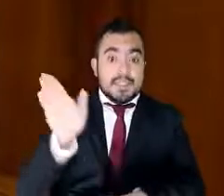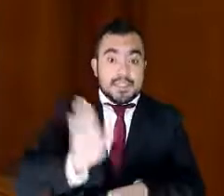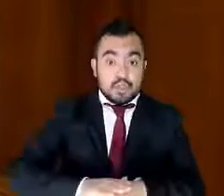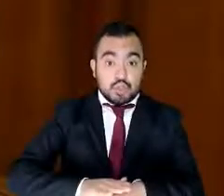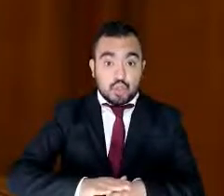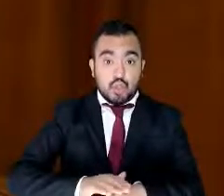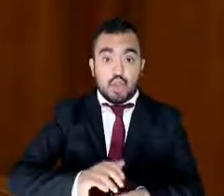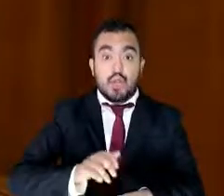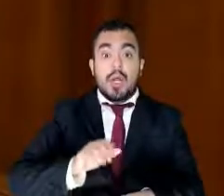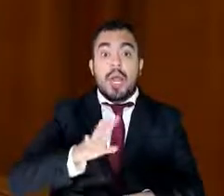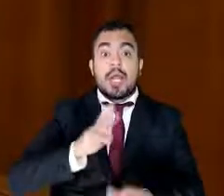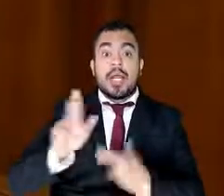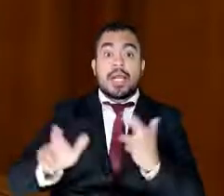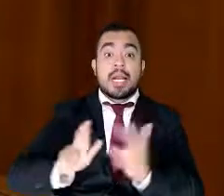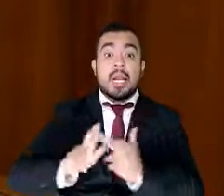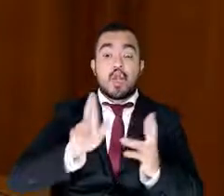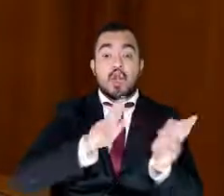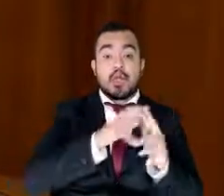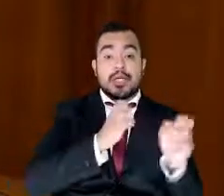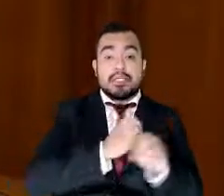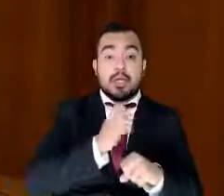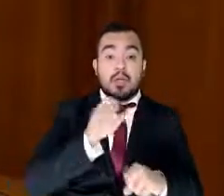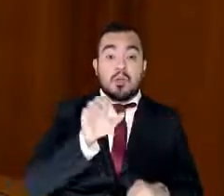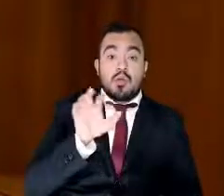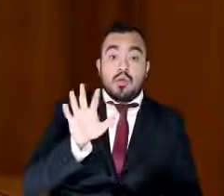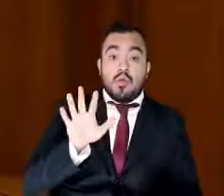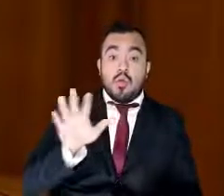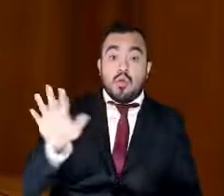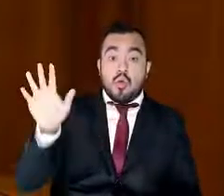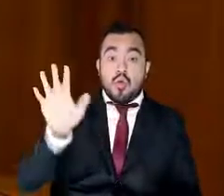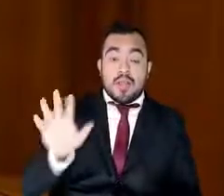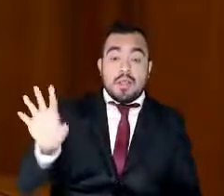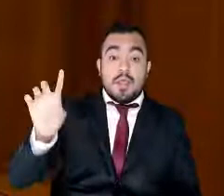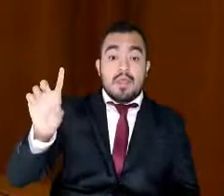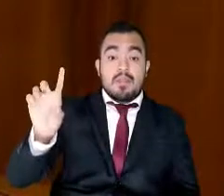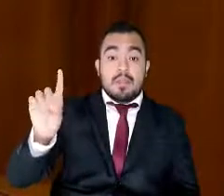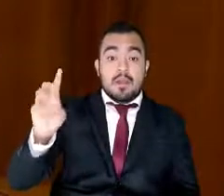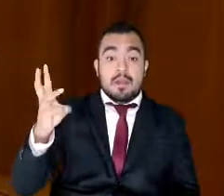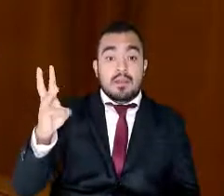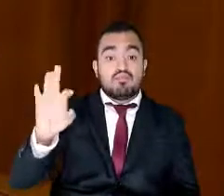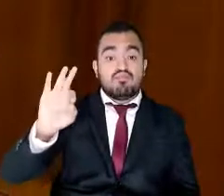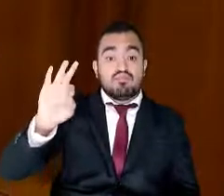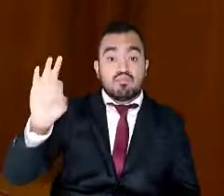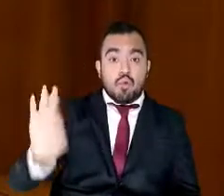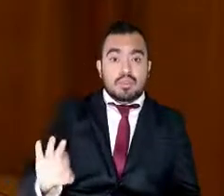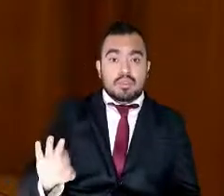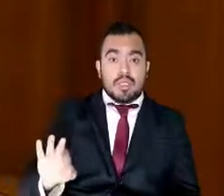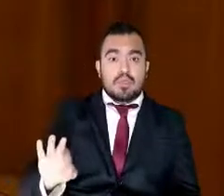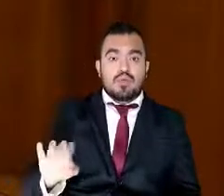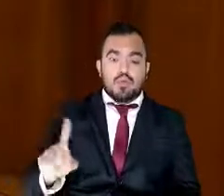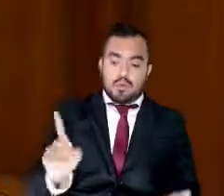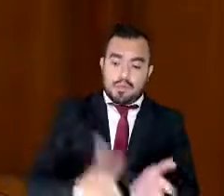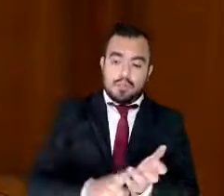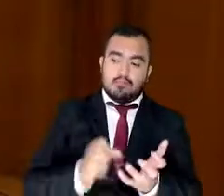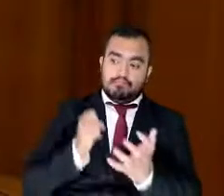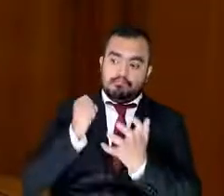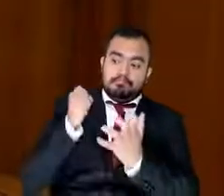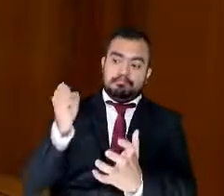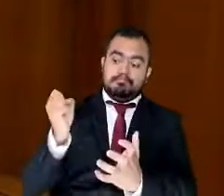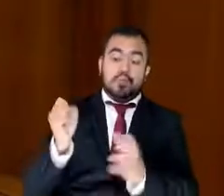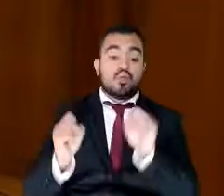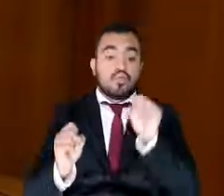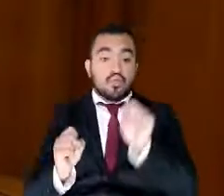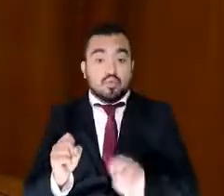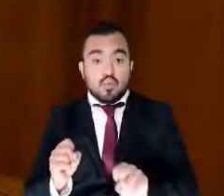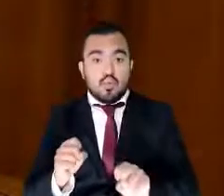por grandes regiones del Estado, la zona oriente del Estado concentra el 33% de la inversión total del Estado y en la zona sur